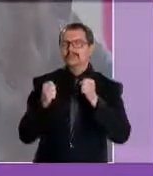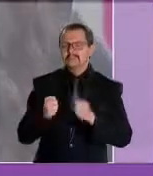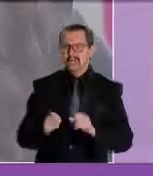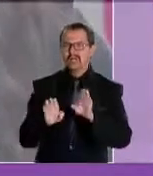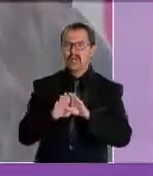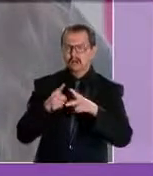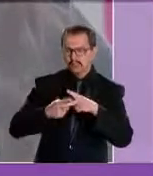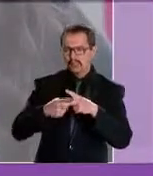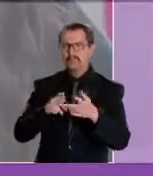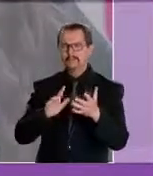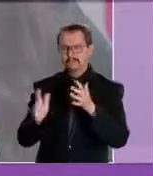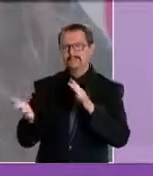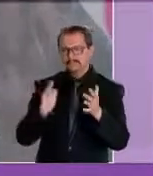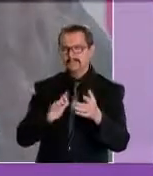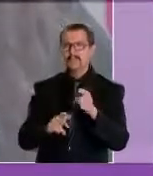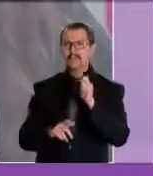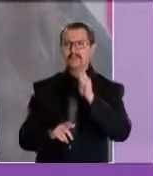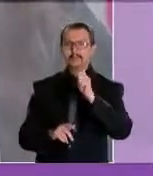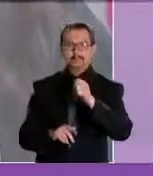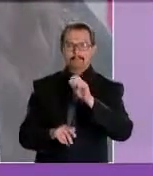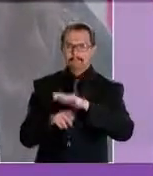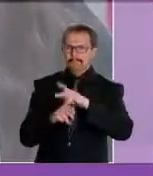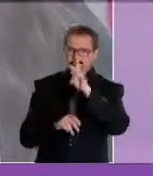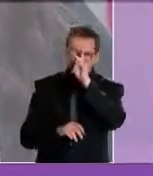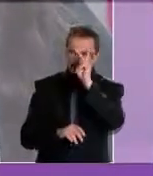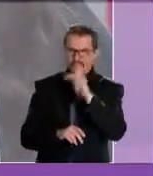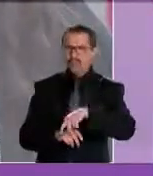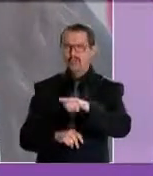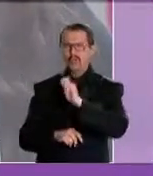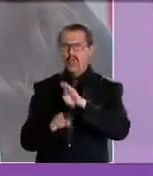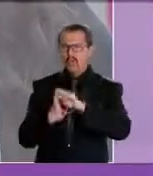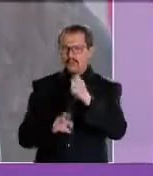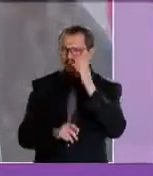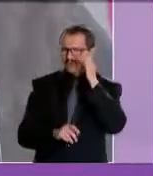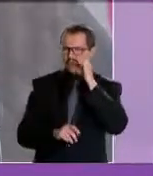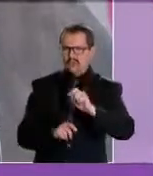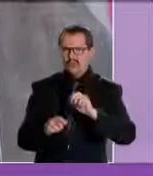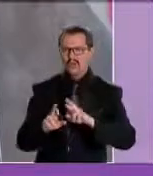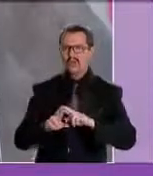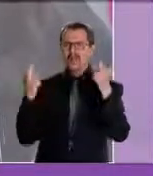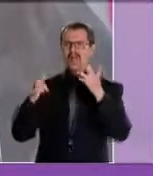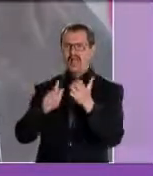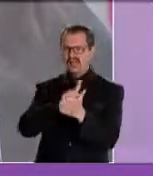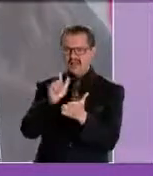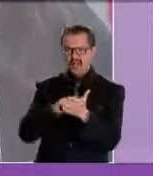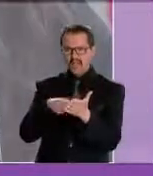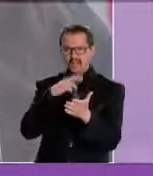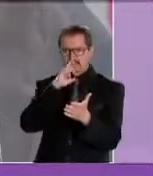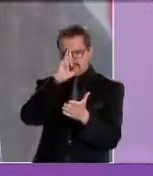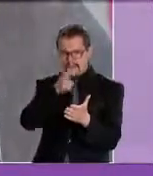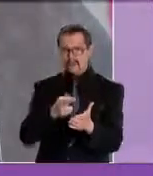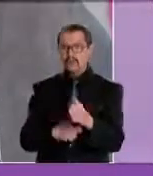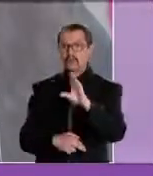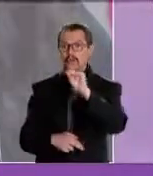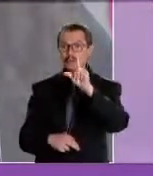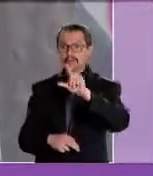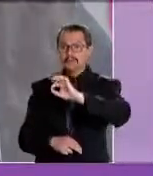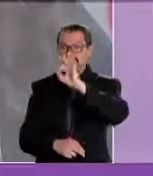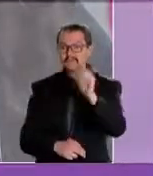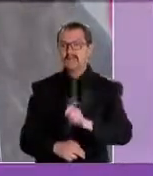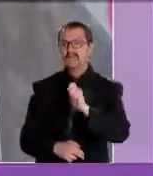edad, 15.38 millones de personas vieron al menos un minuto del encuentro, lo que significa un aumento de